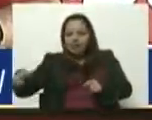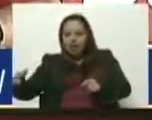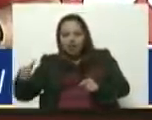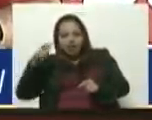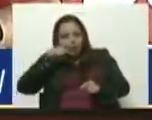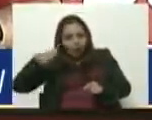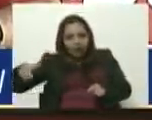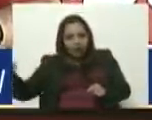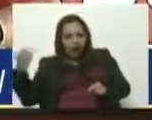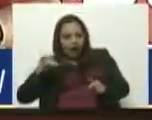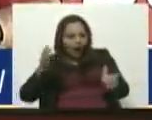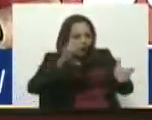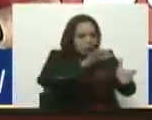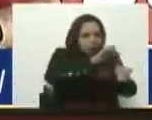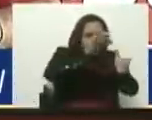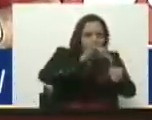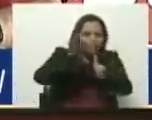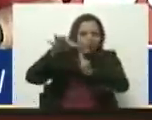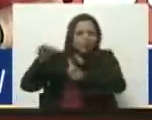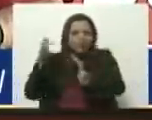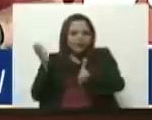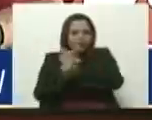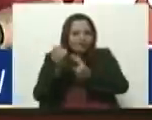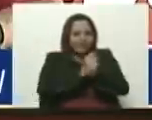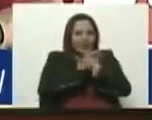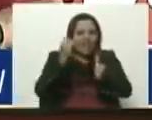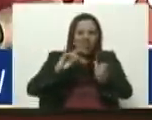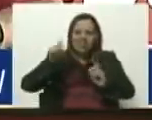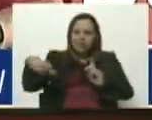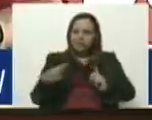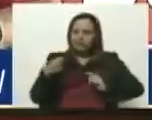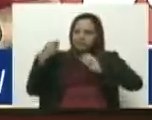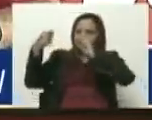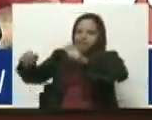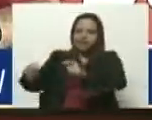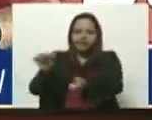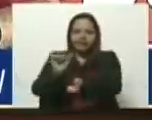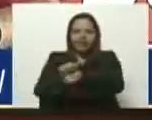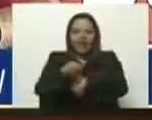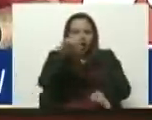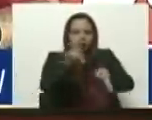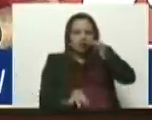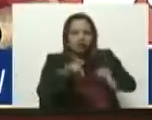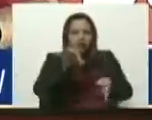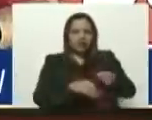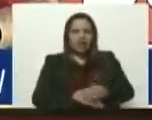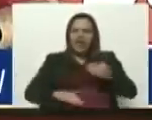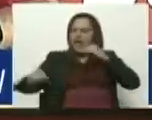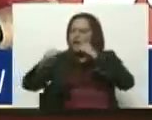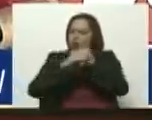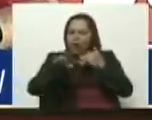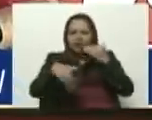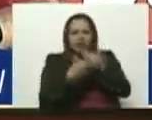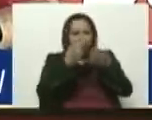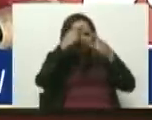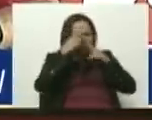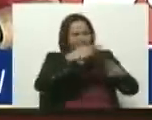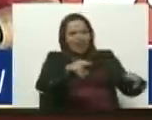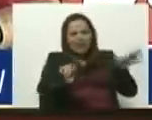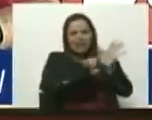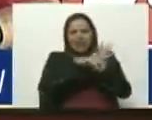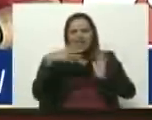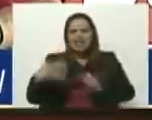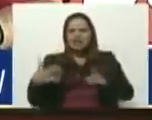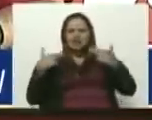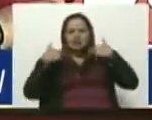pueblo y puesto al ajo a la orden de los tribunales igual a todos se les respetaron sus derechos humanos